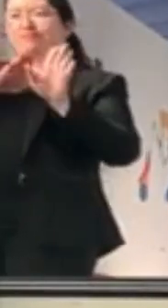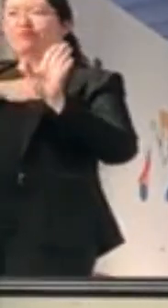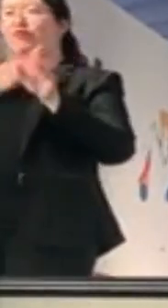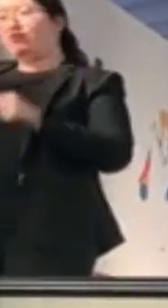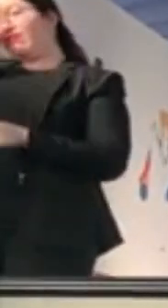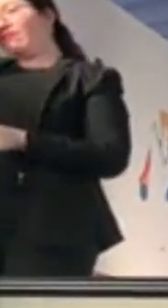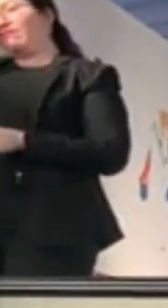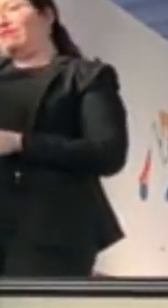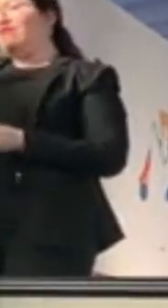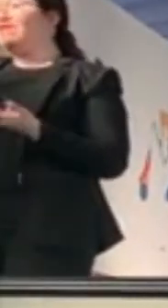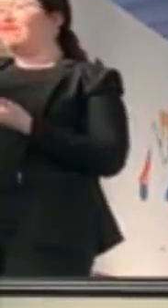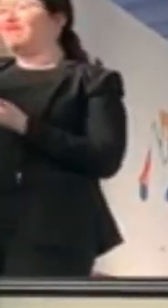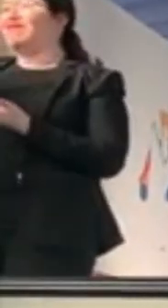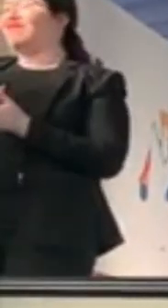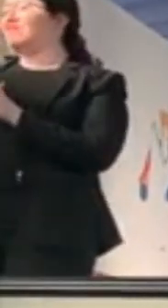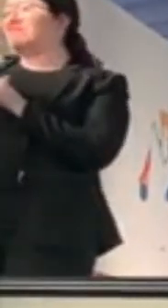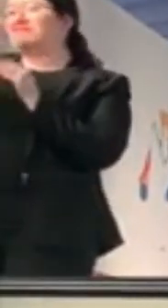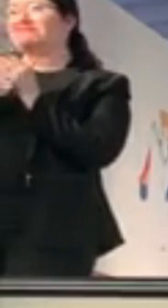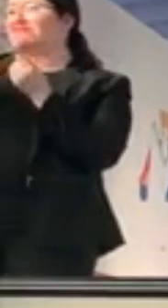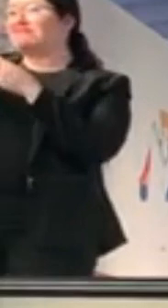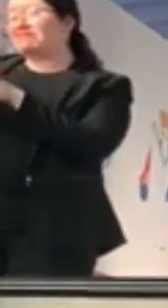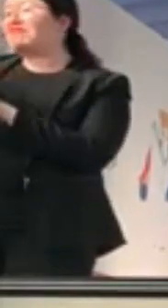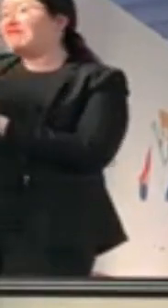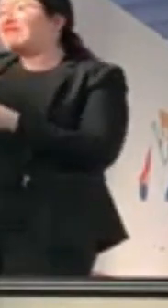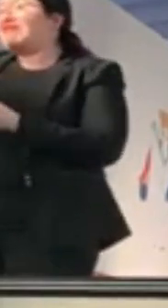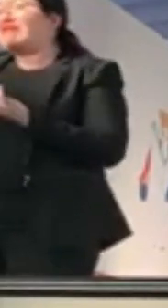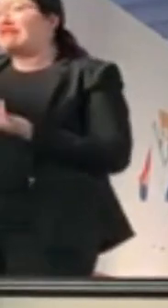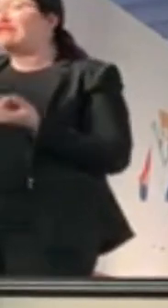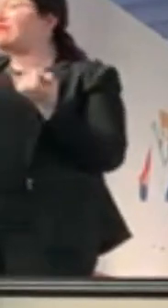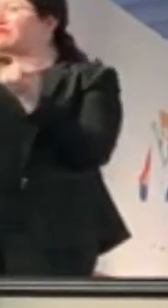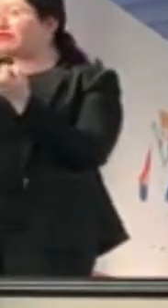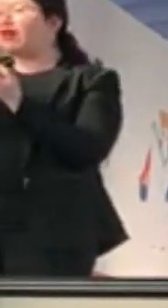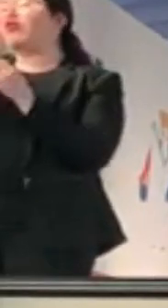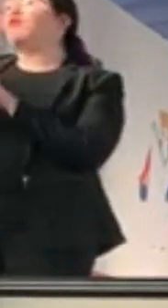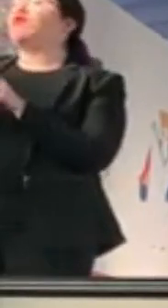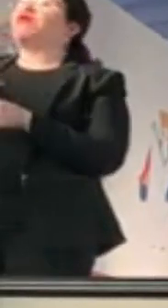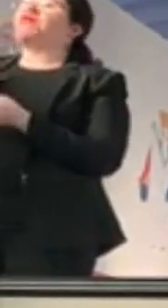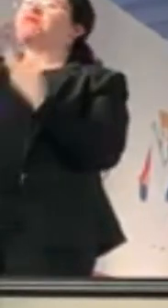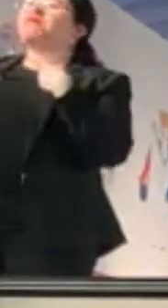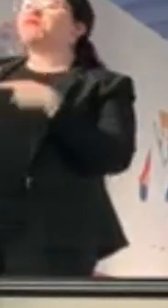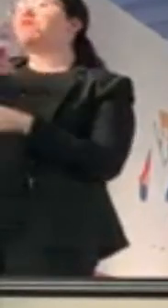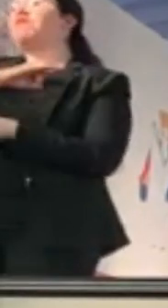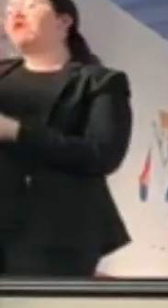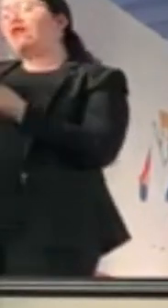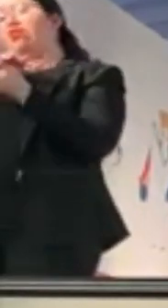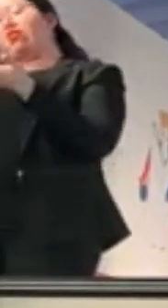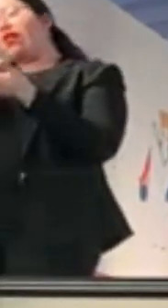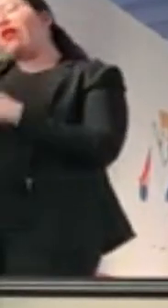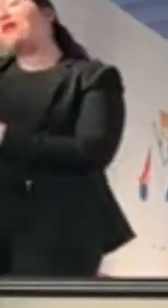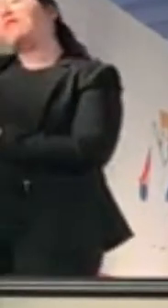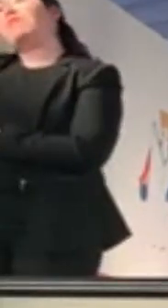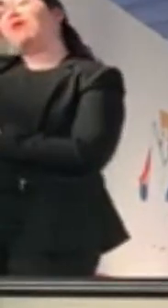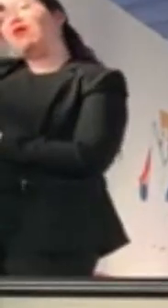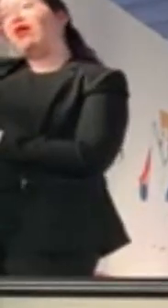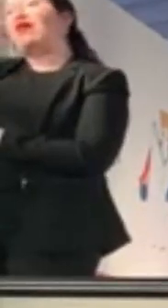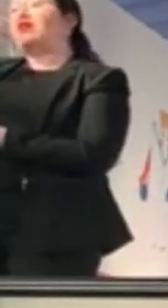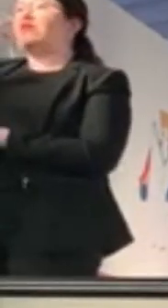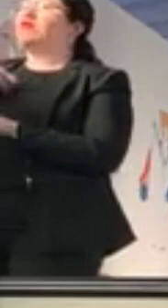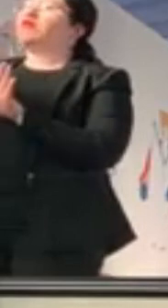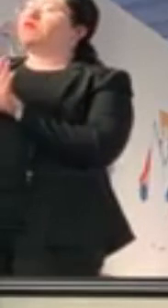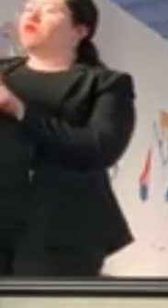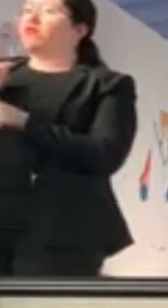como debería ser, como si no alguien puede leer, pensar, cultivarse sin